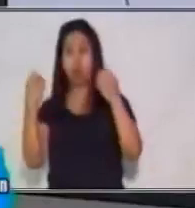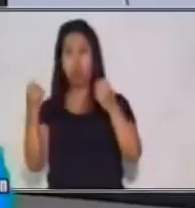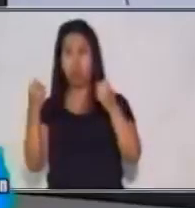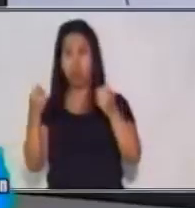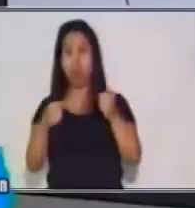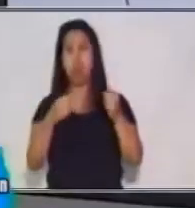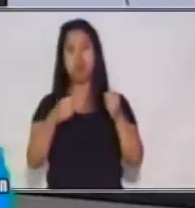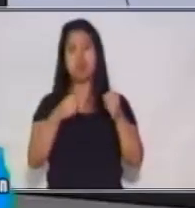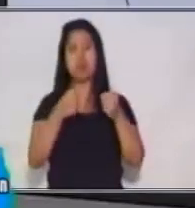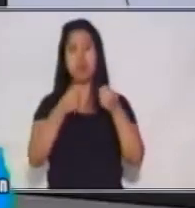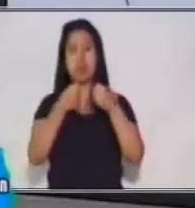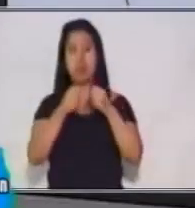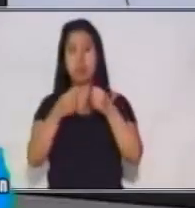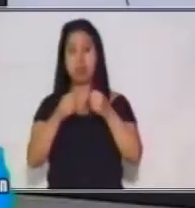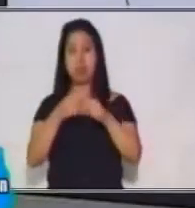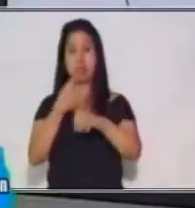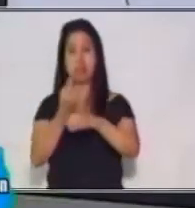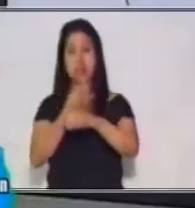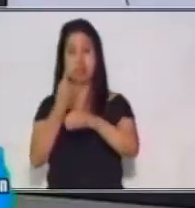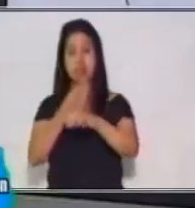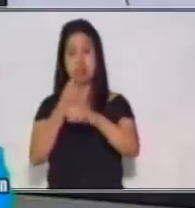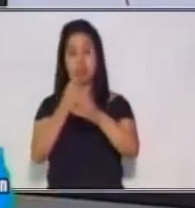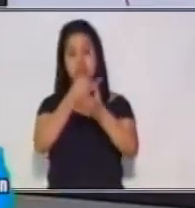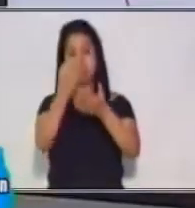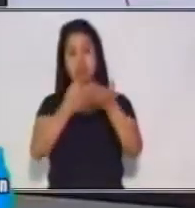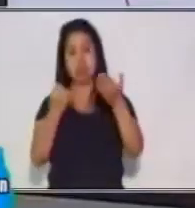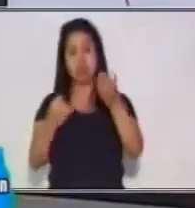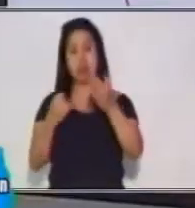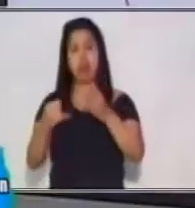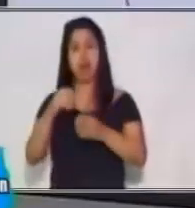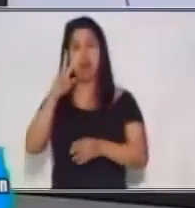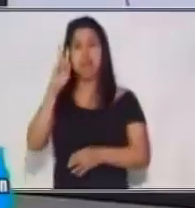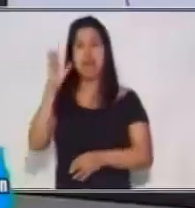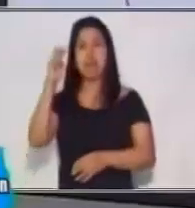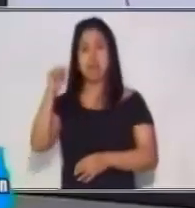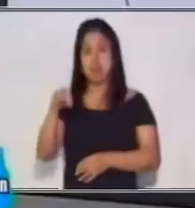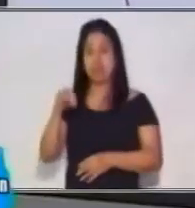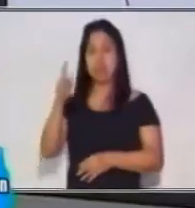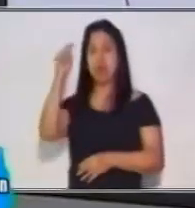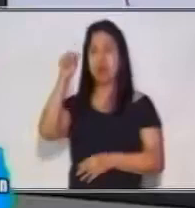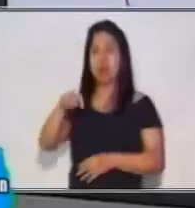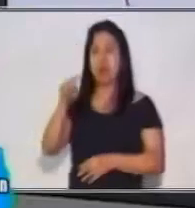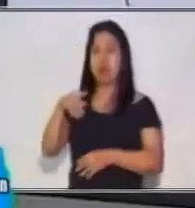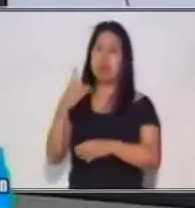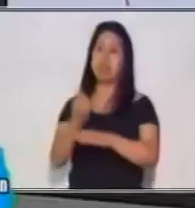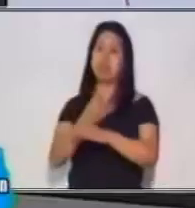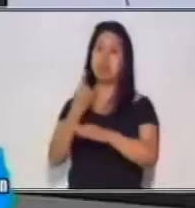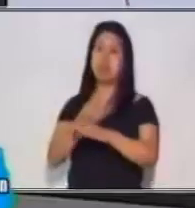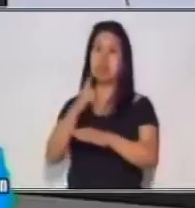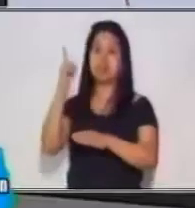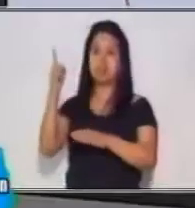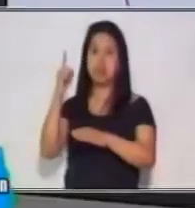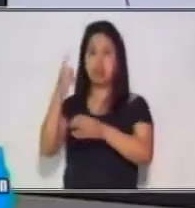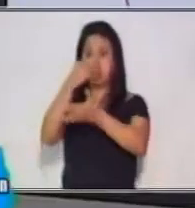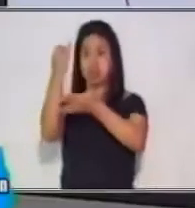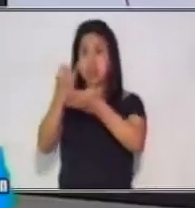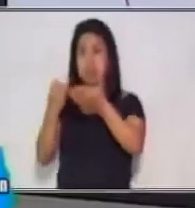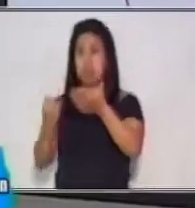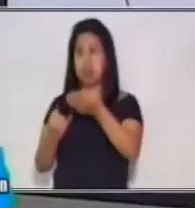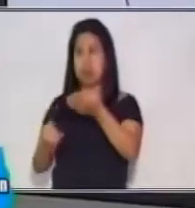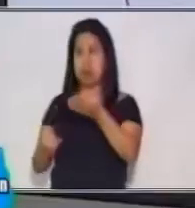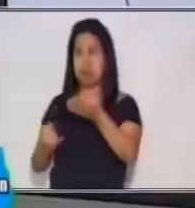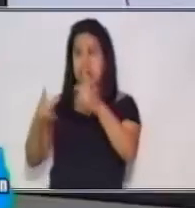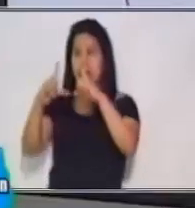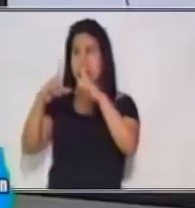en diagramas de Venn separados. Ahora lo que vamos a hacer es, utilizando este diagrama de acá, cómo representamos